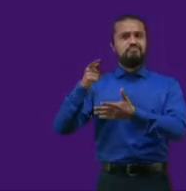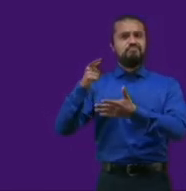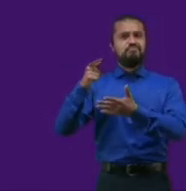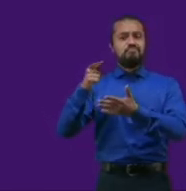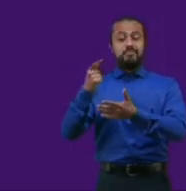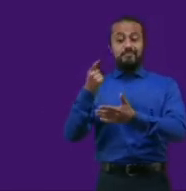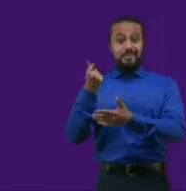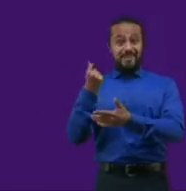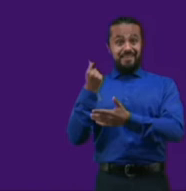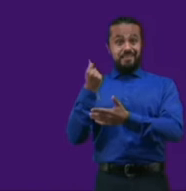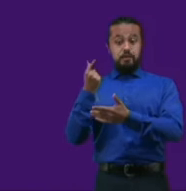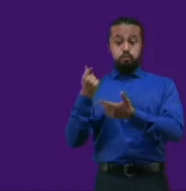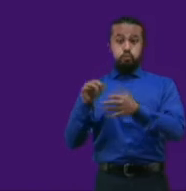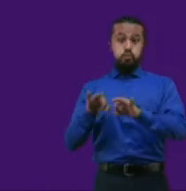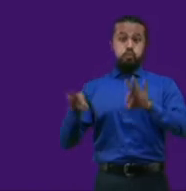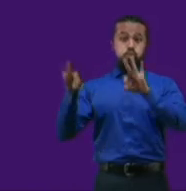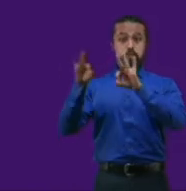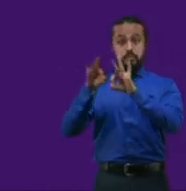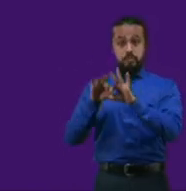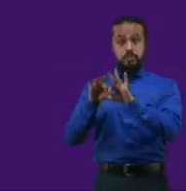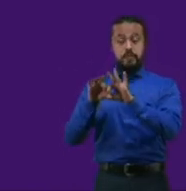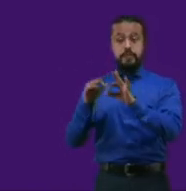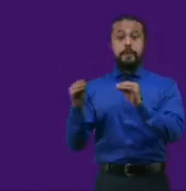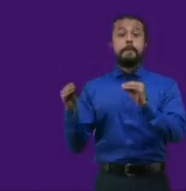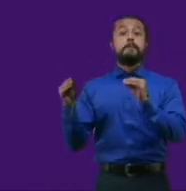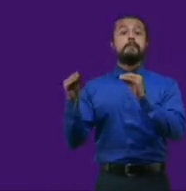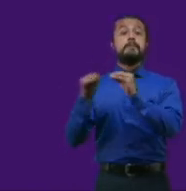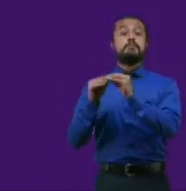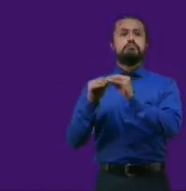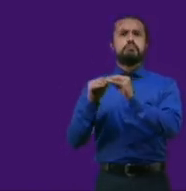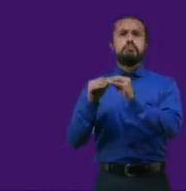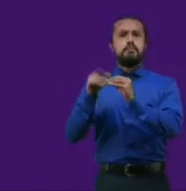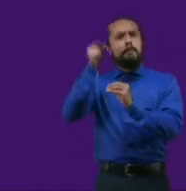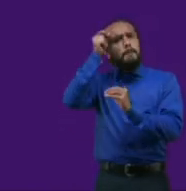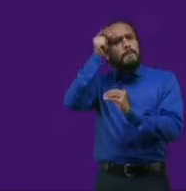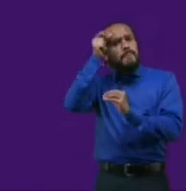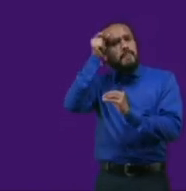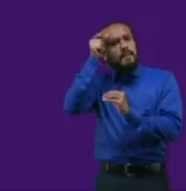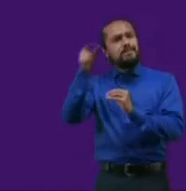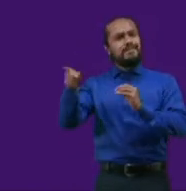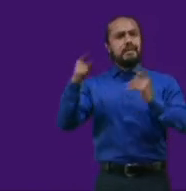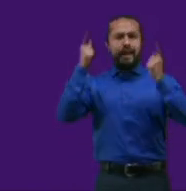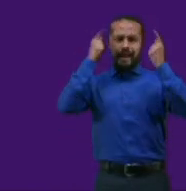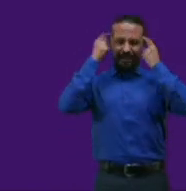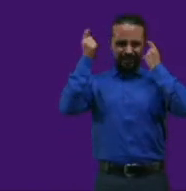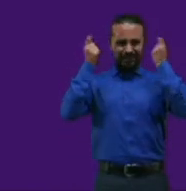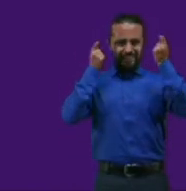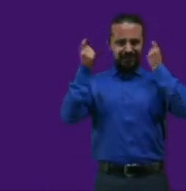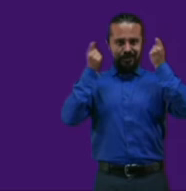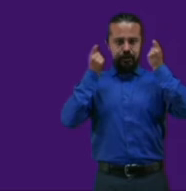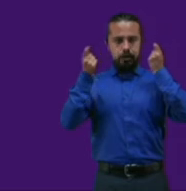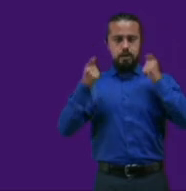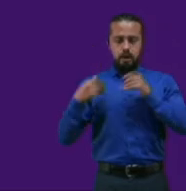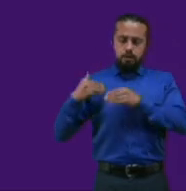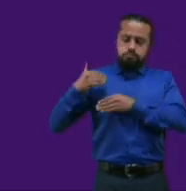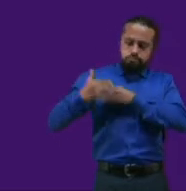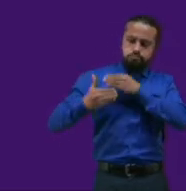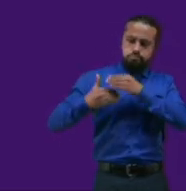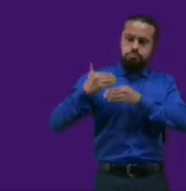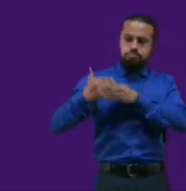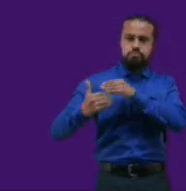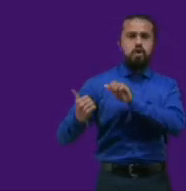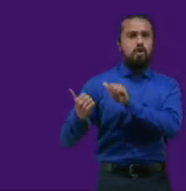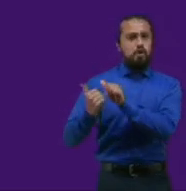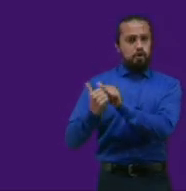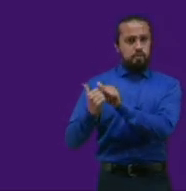dinero, es muy importante que entienda la estrategia y que, digamos, que la acompañe en el tiempo. Porque una